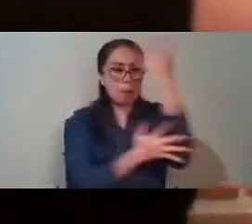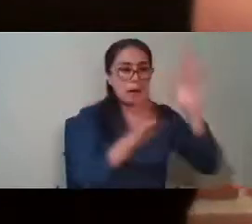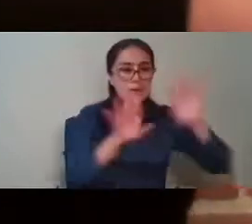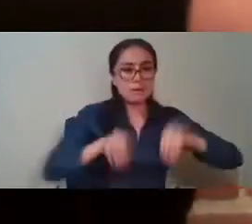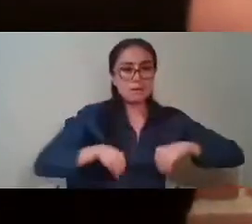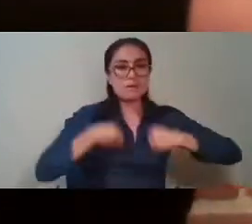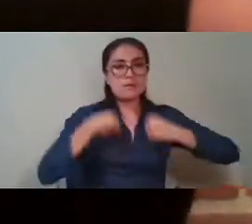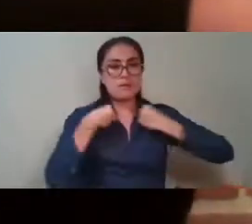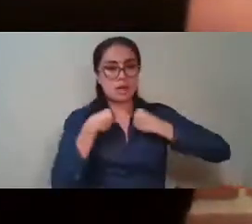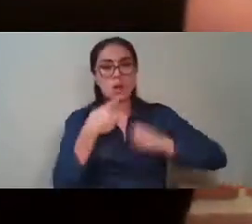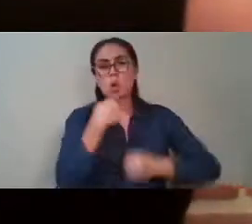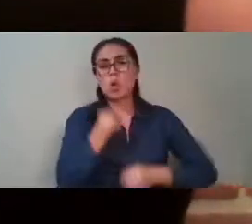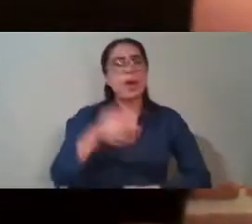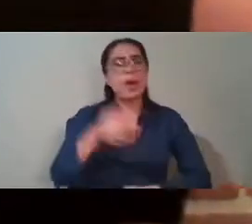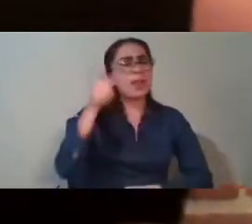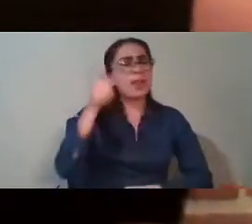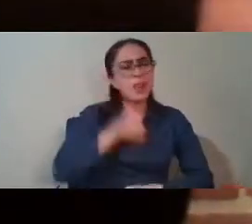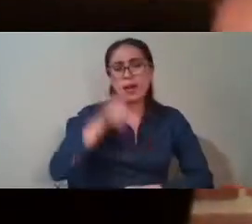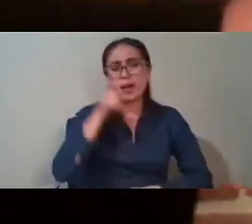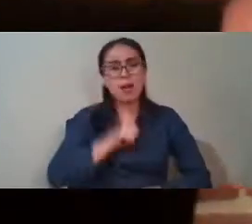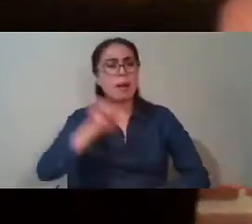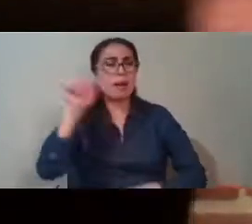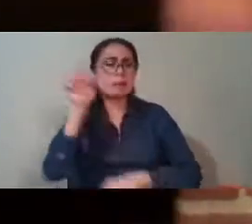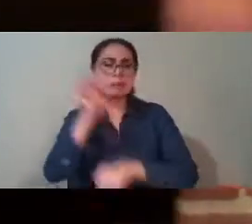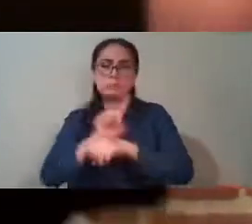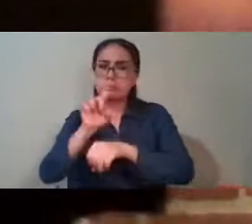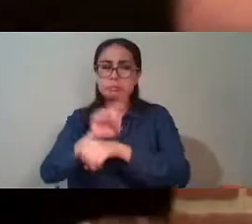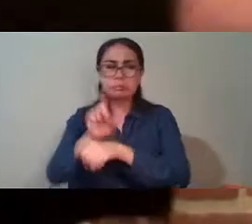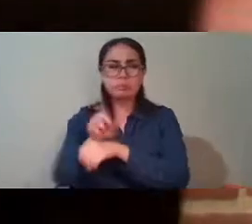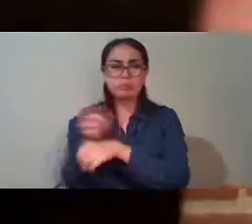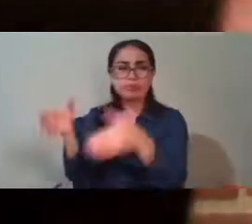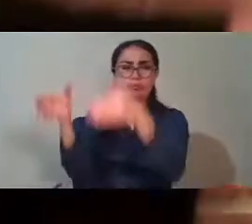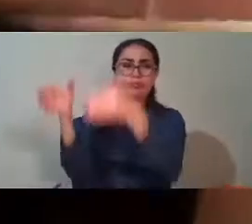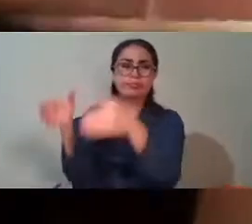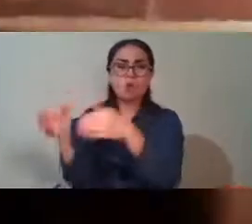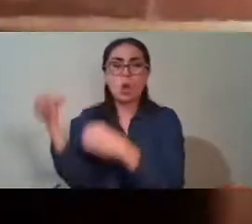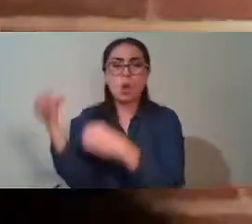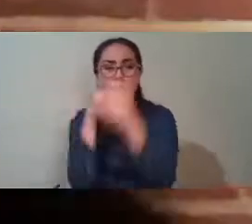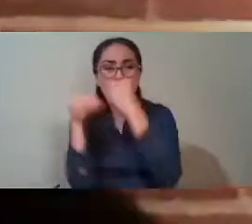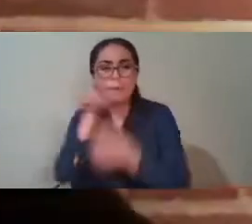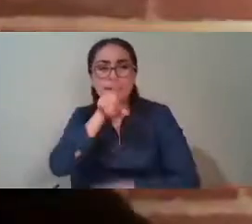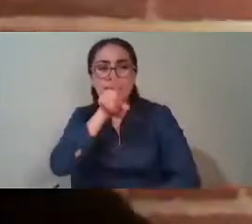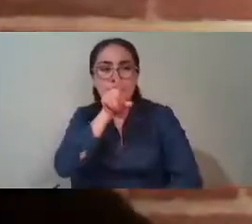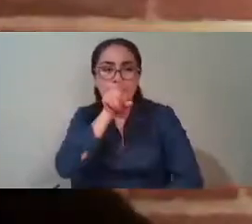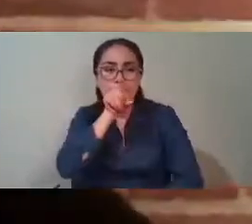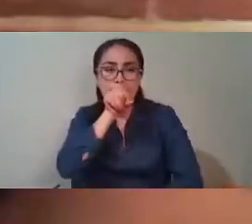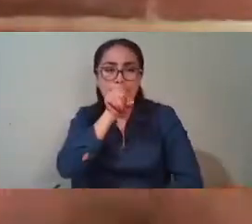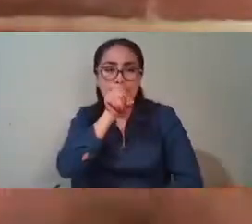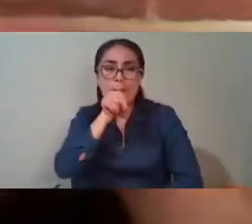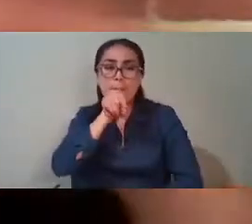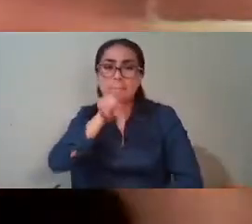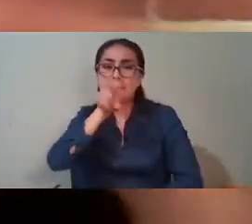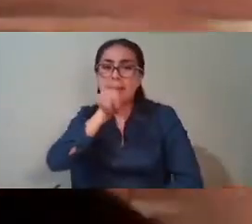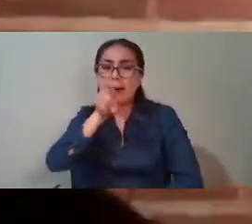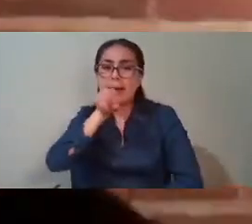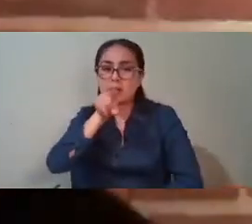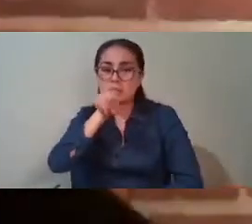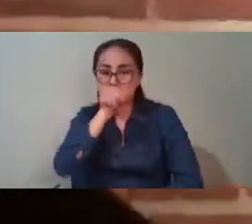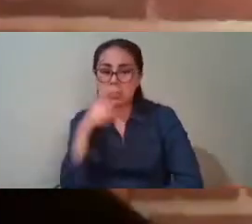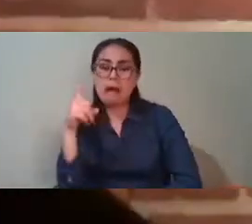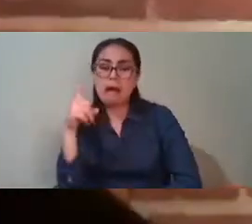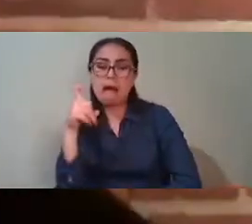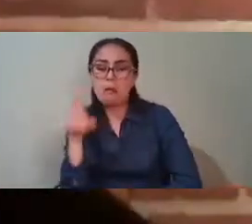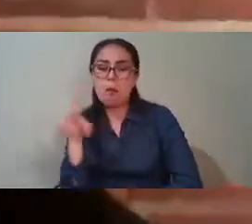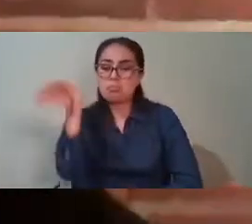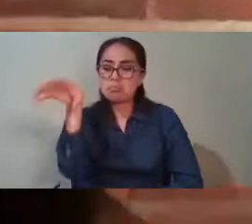pongo comida a los pájaros y vienen los pájaros a comer, le pongo agua, comida, vienen. Ya en los últimos tiempos tengo especialistas